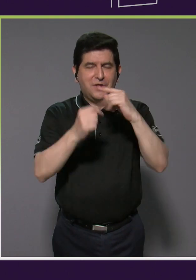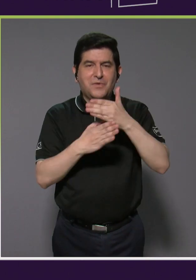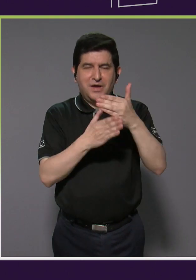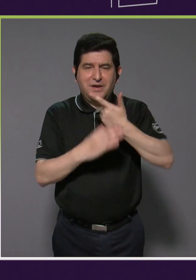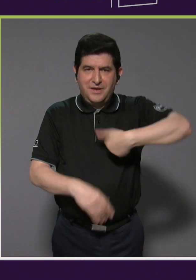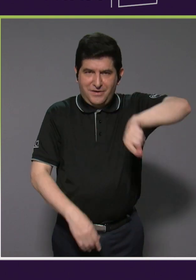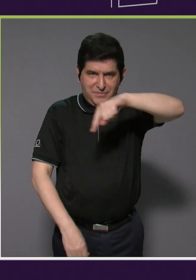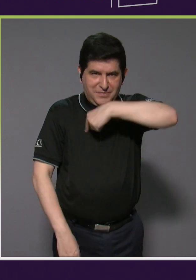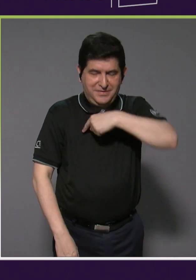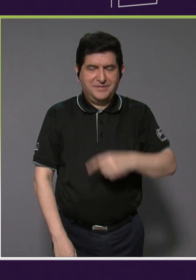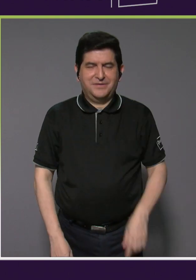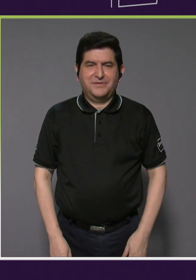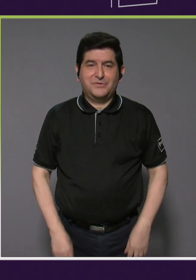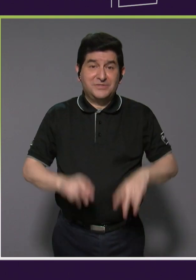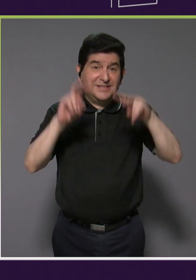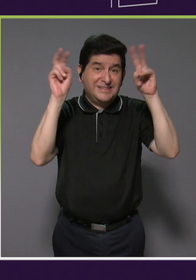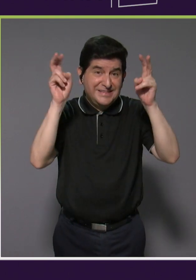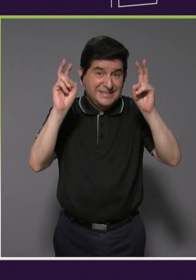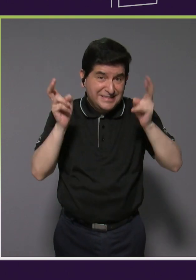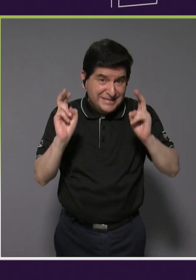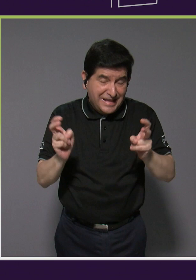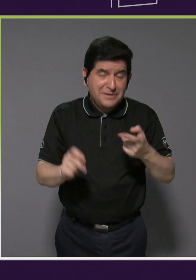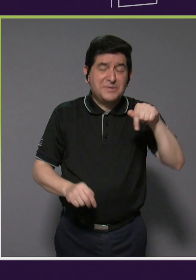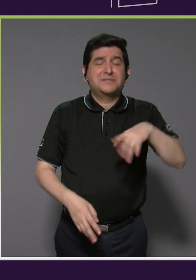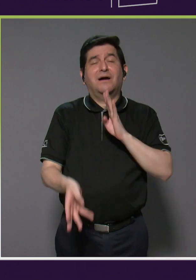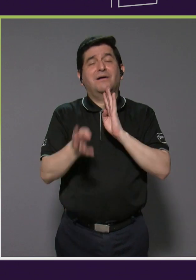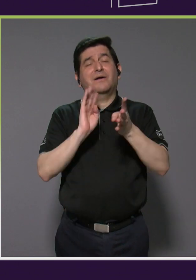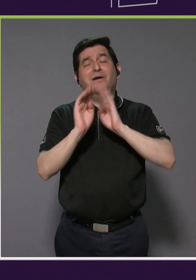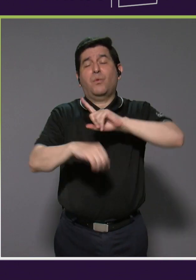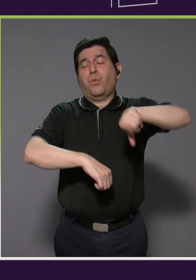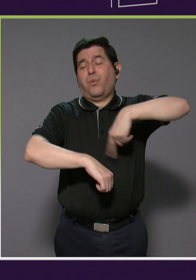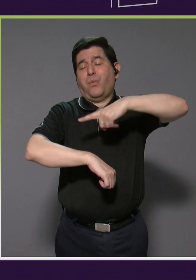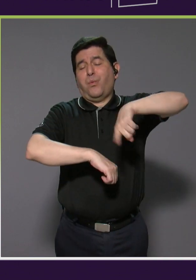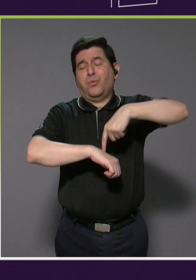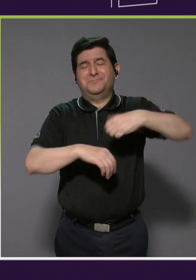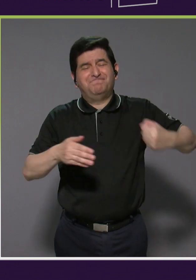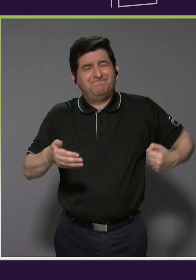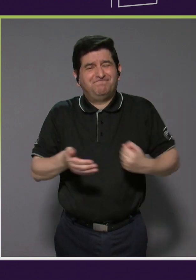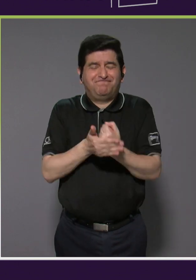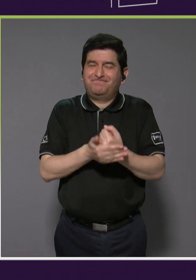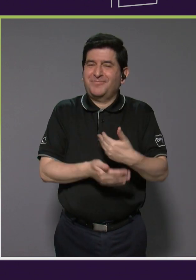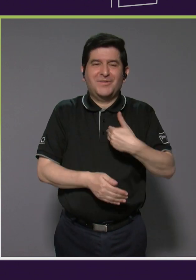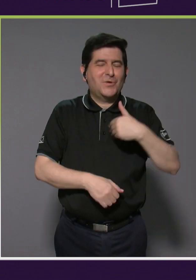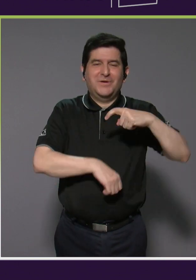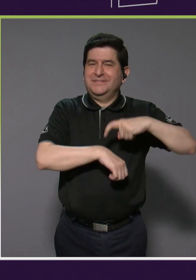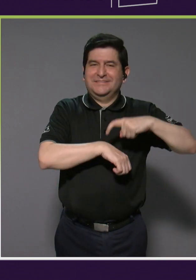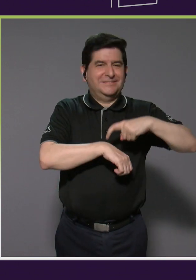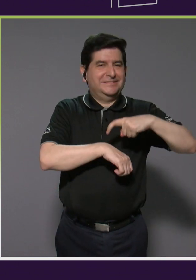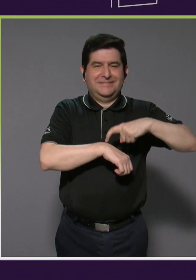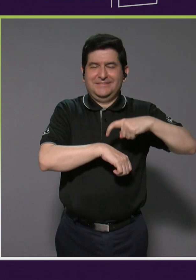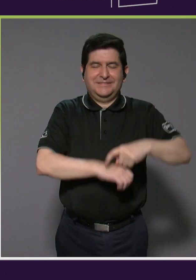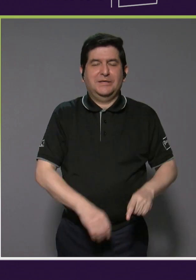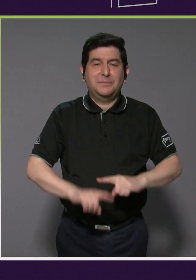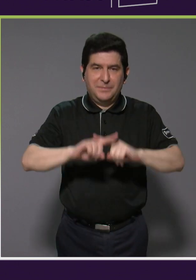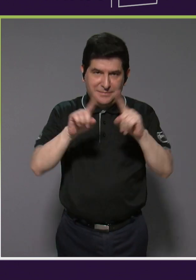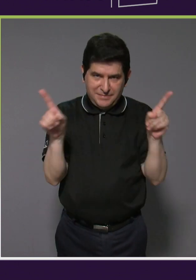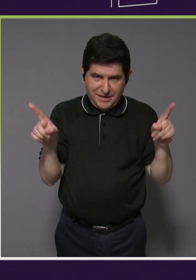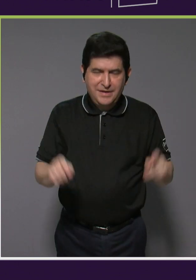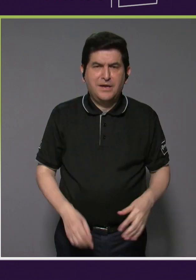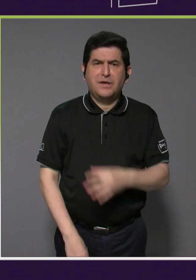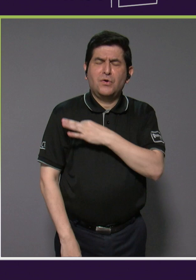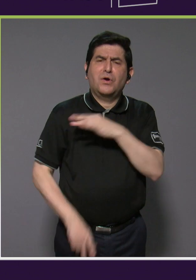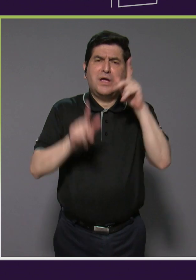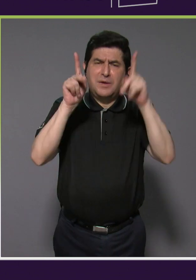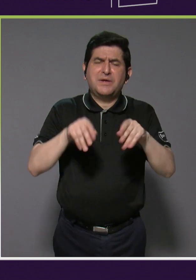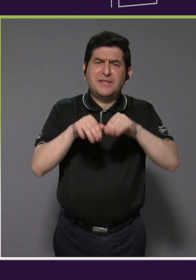con nosotros. Son temas de los que podríamos estar aquí hablando por horas. Lastimosamente no tenemos ese espacio, pero sí invitar a la